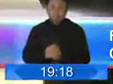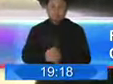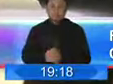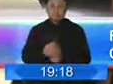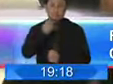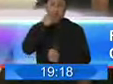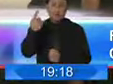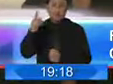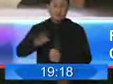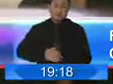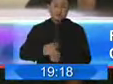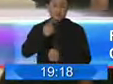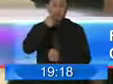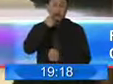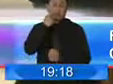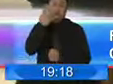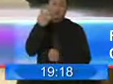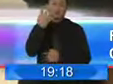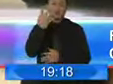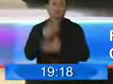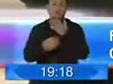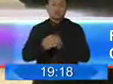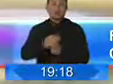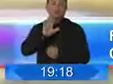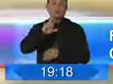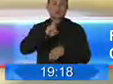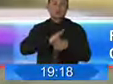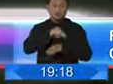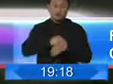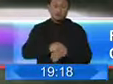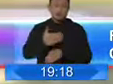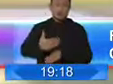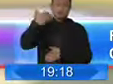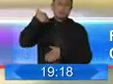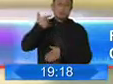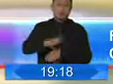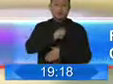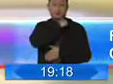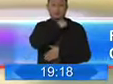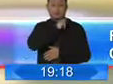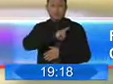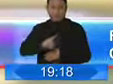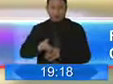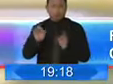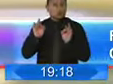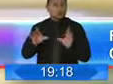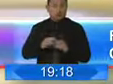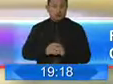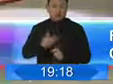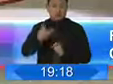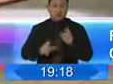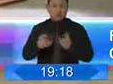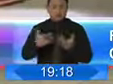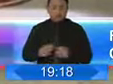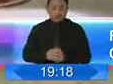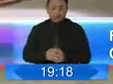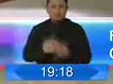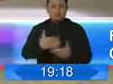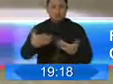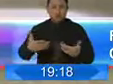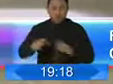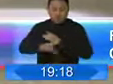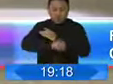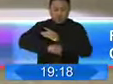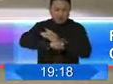hombre era padre de 4 hijos y 5 nietos. Meses atrás fue asaltado, pero en esa ocasión corrió con suerte. Los delincuentes se llevaron algunos artículos